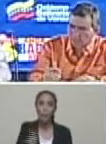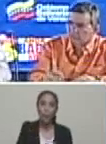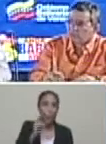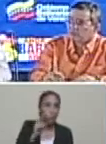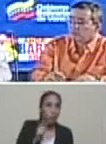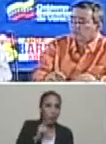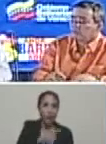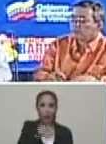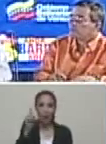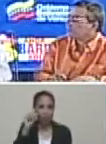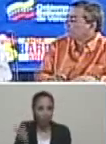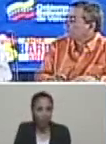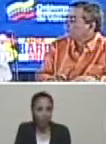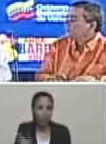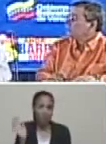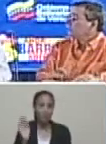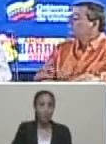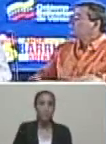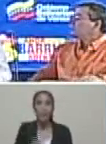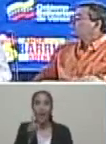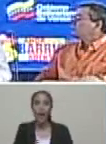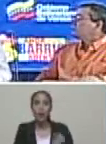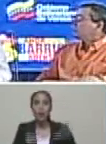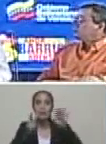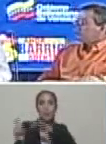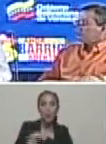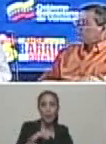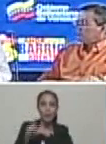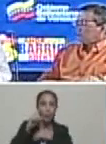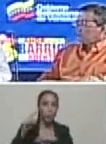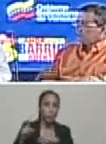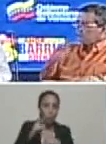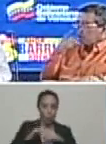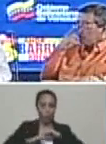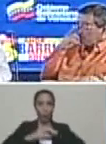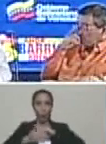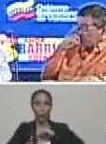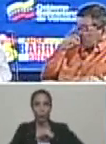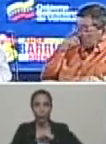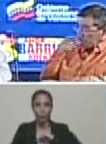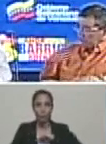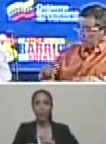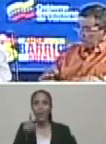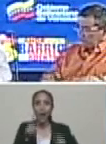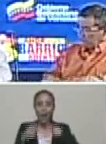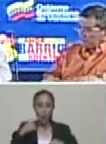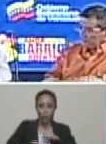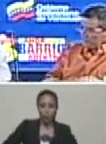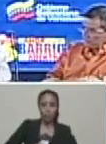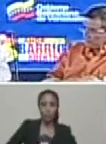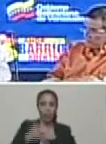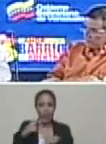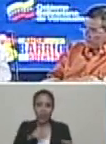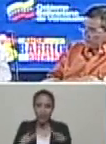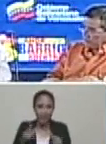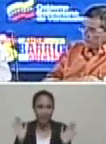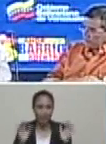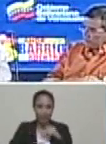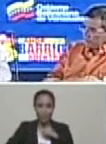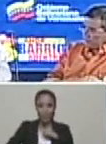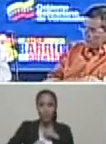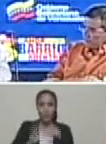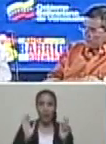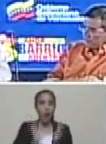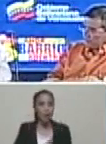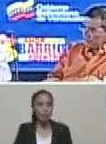Otras tienen 7 meses, otras están listas para parir. Y qué bello que la